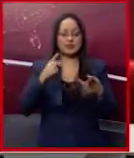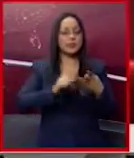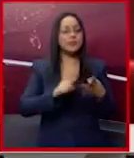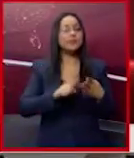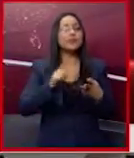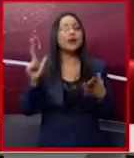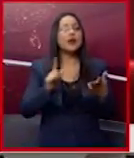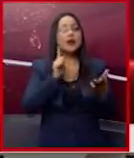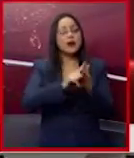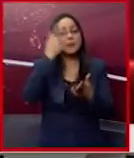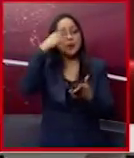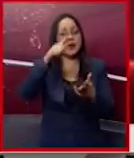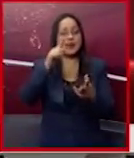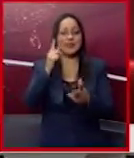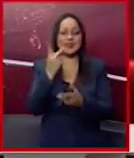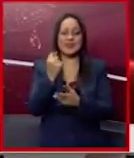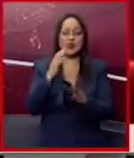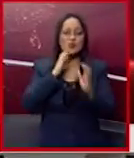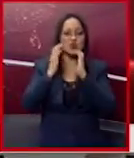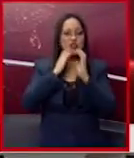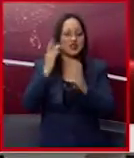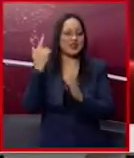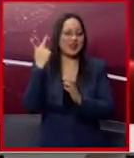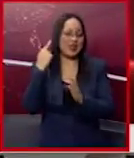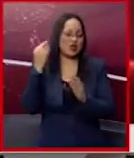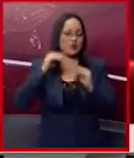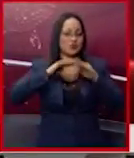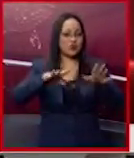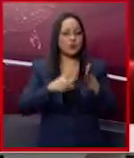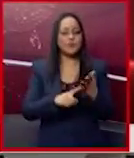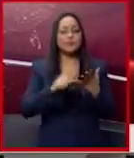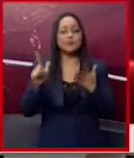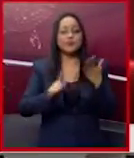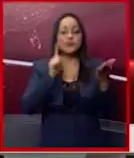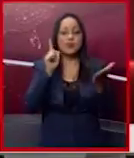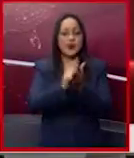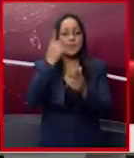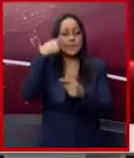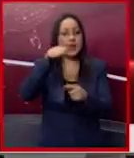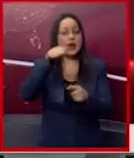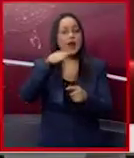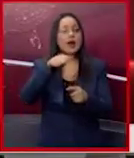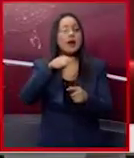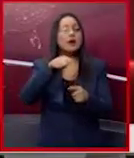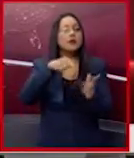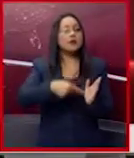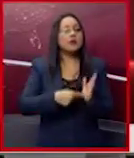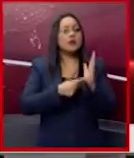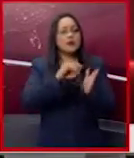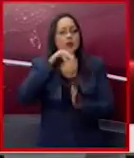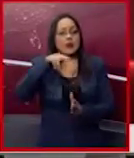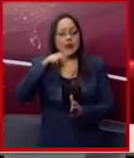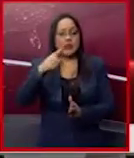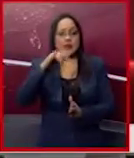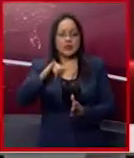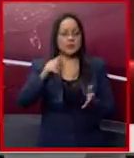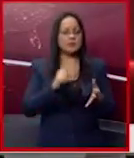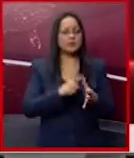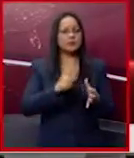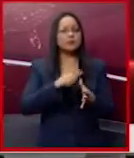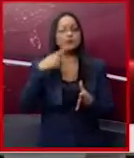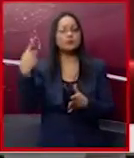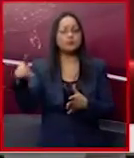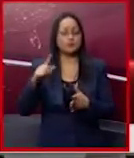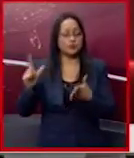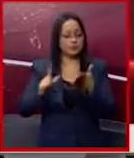la Ley Federal de Telecomunicaciones y Radiodifusión, de la Ley del Sistema Nacional de Información, Estadística y Geografía, de